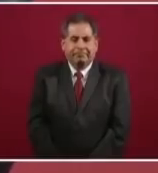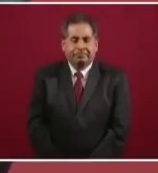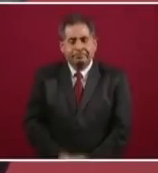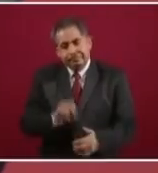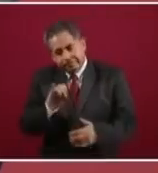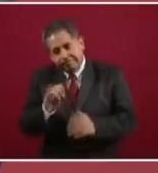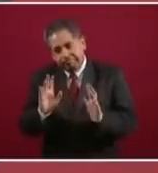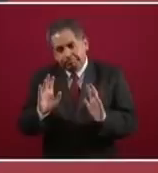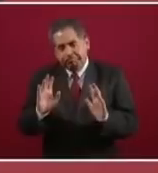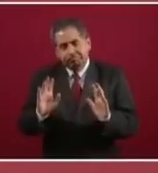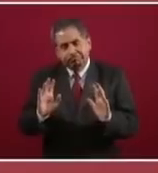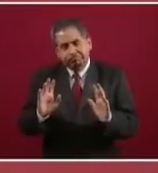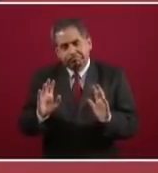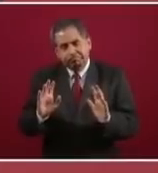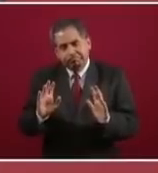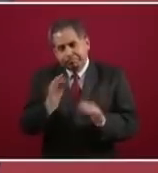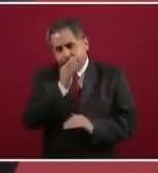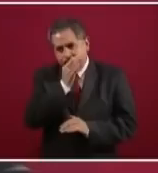Zipper.